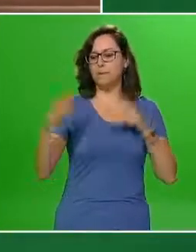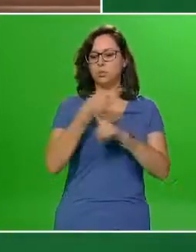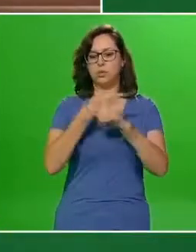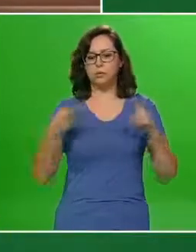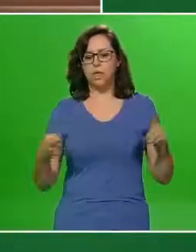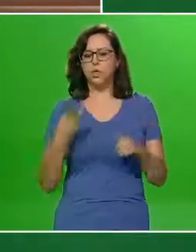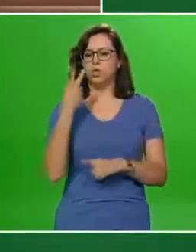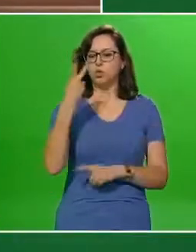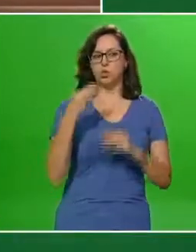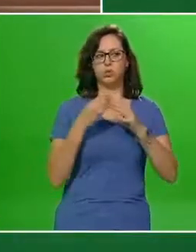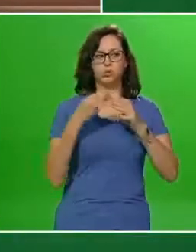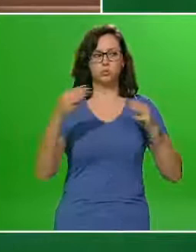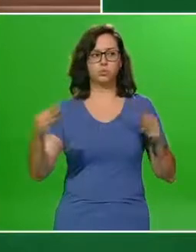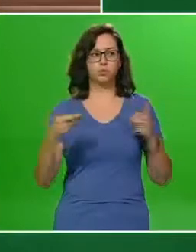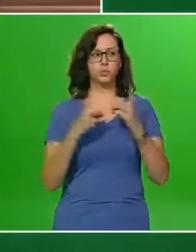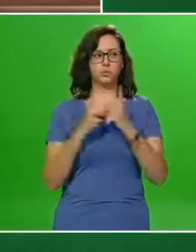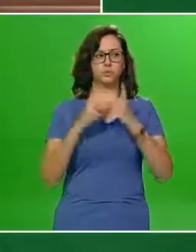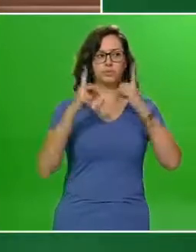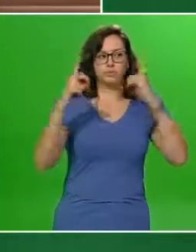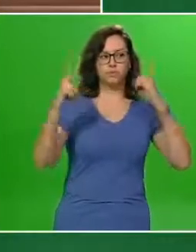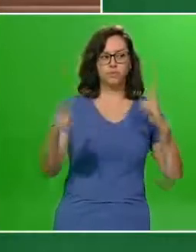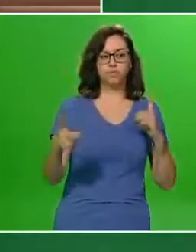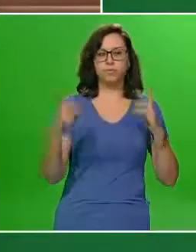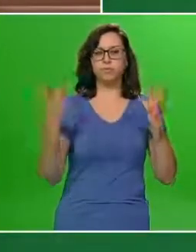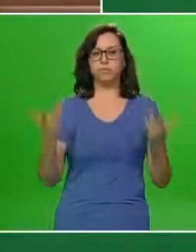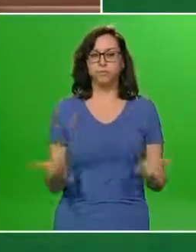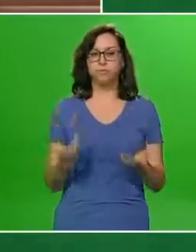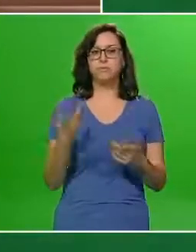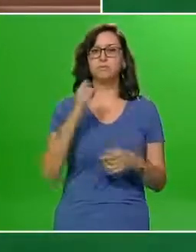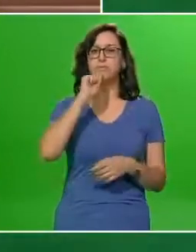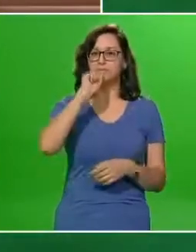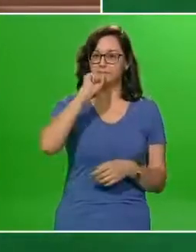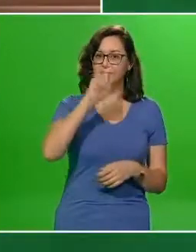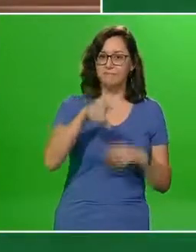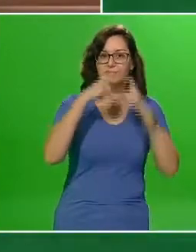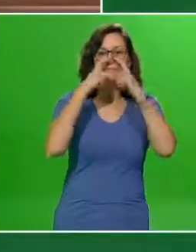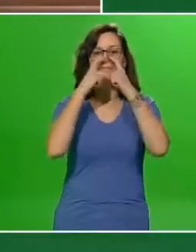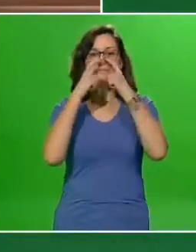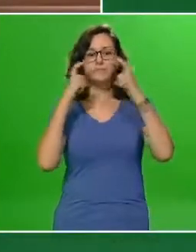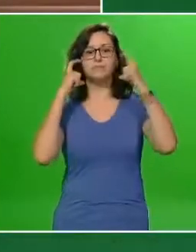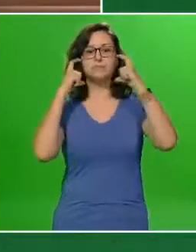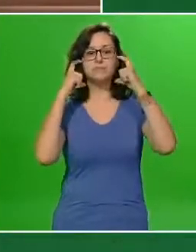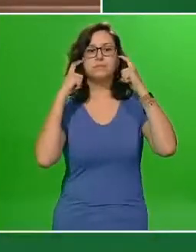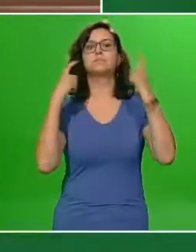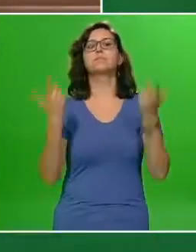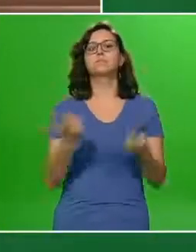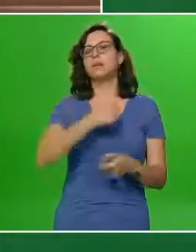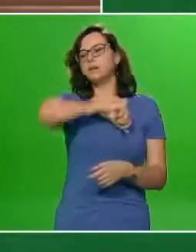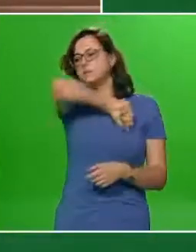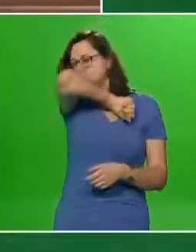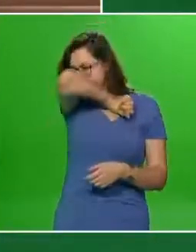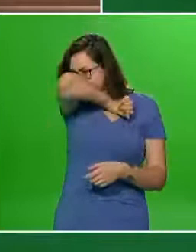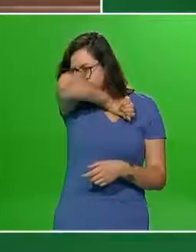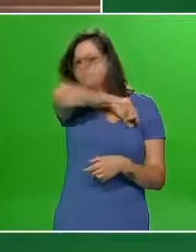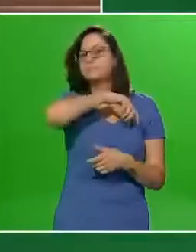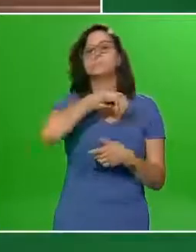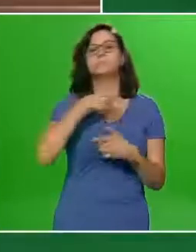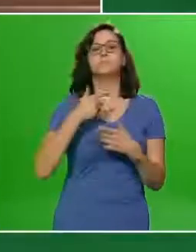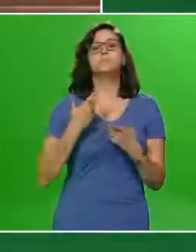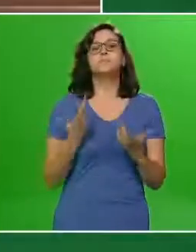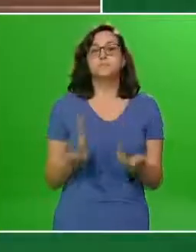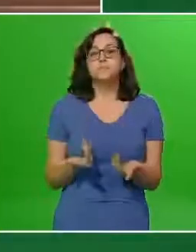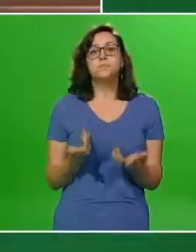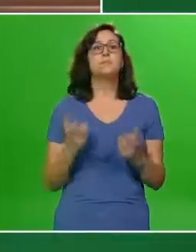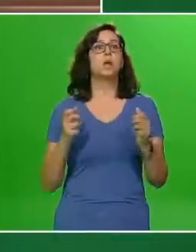metros de distancia de las personas, el uso adecuado de cubrebocas, el estornudo de etiqueta, no